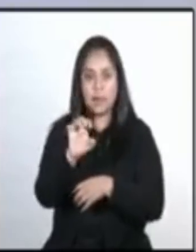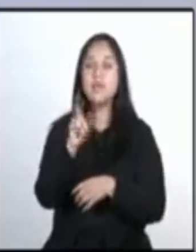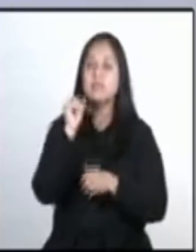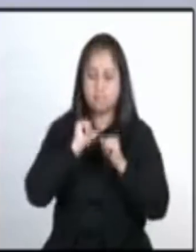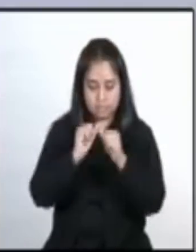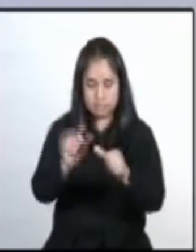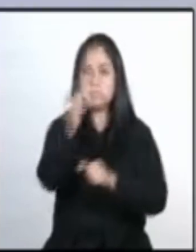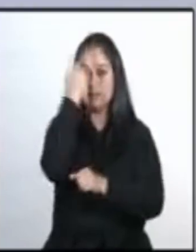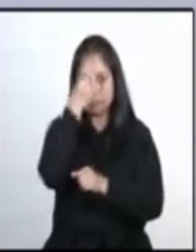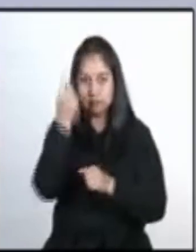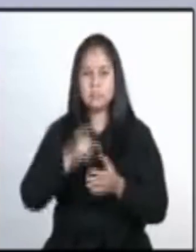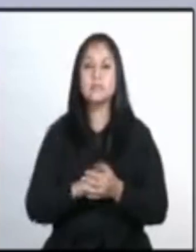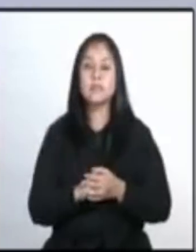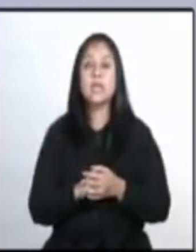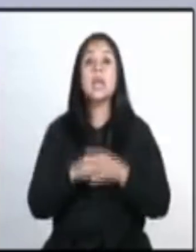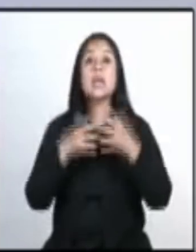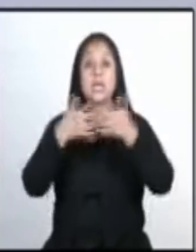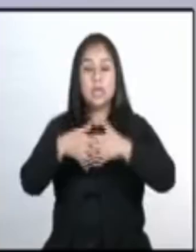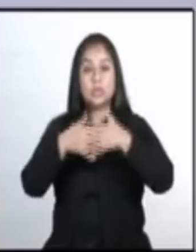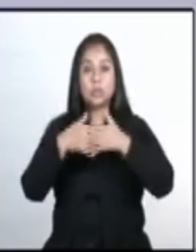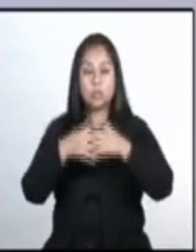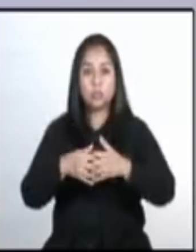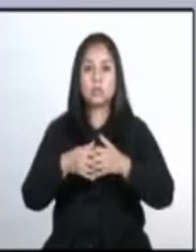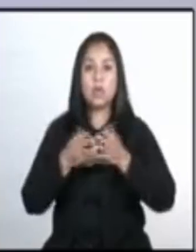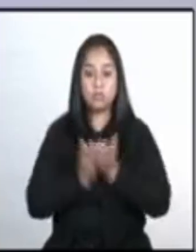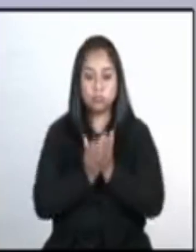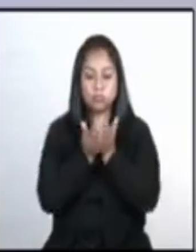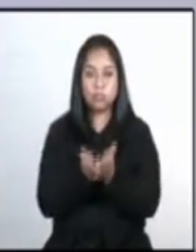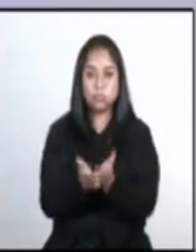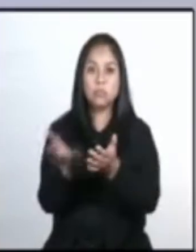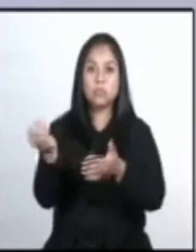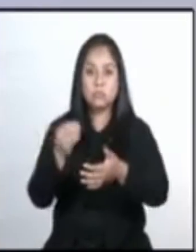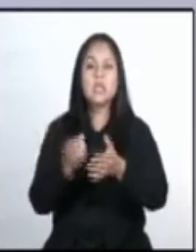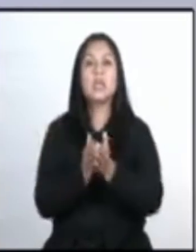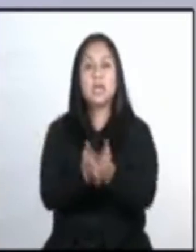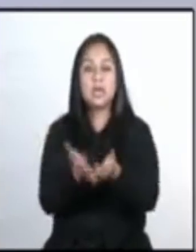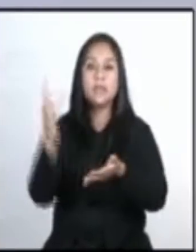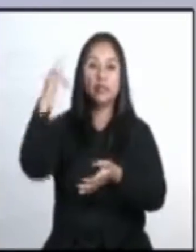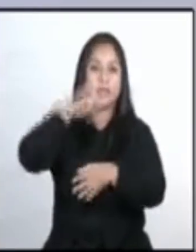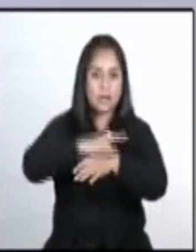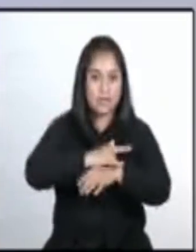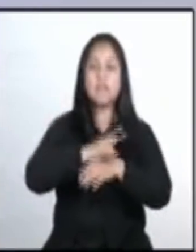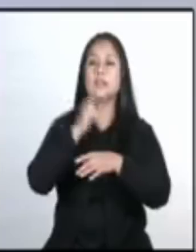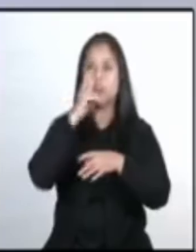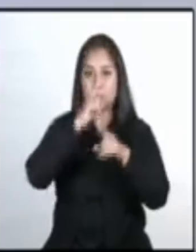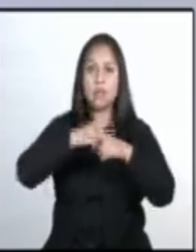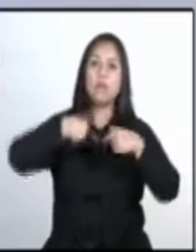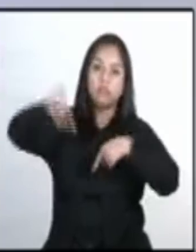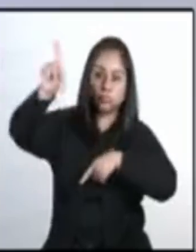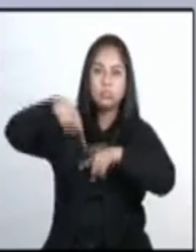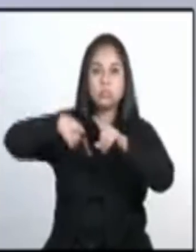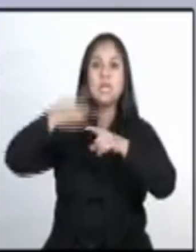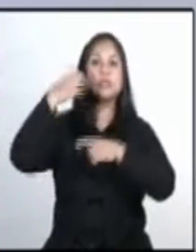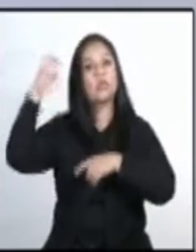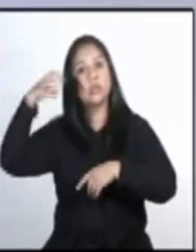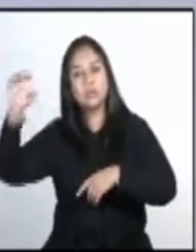actividad. La industria de carga marítima, terrestre, aérea, de importación y exportación, de